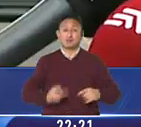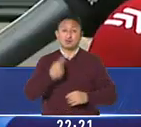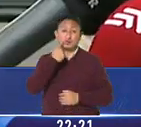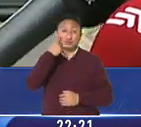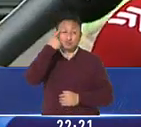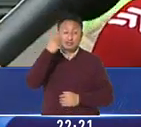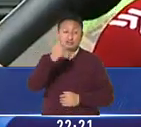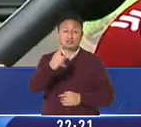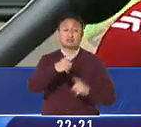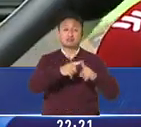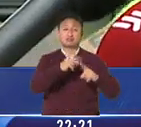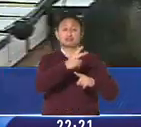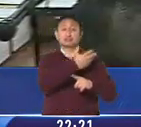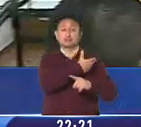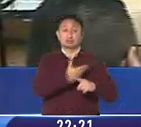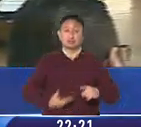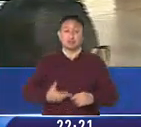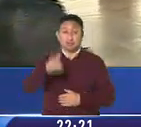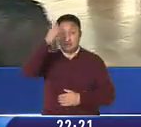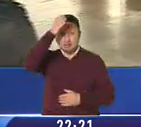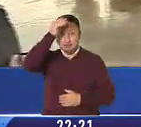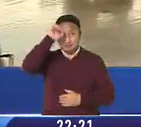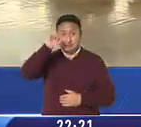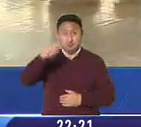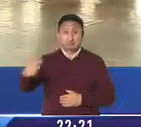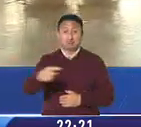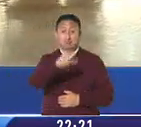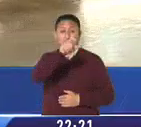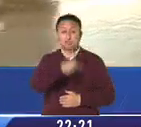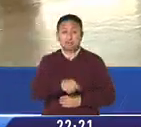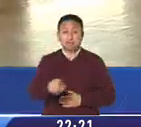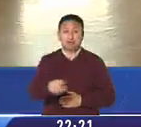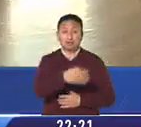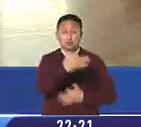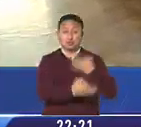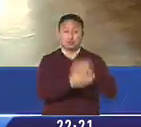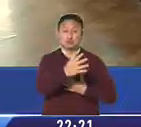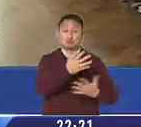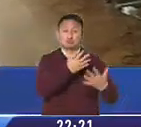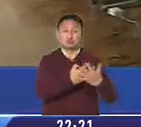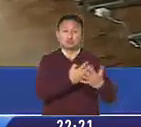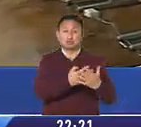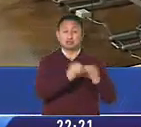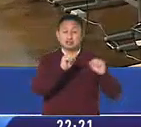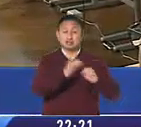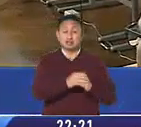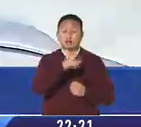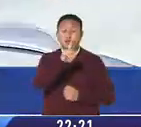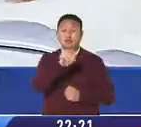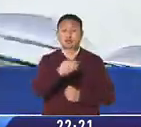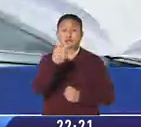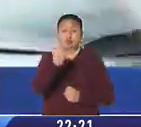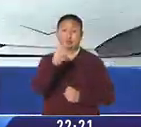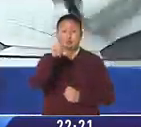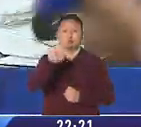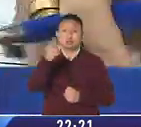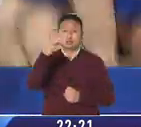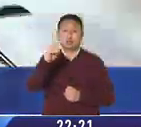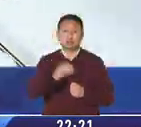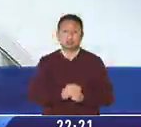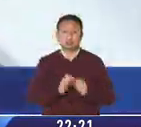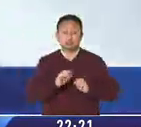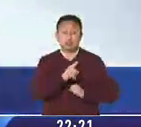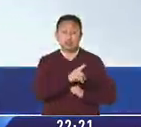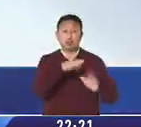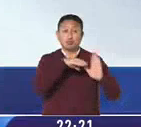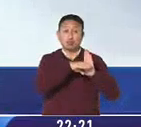ex vicepresidente Jorge Glass se encuentran dentro de los sentenciados por cohecho en el caso Sobornos 2012-2016. En efecto, son sus